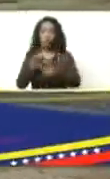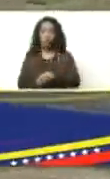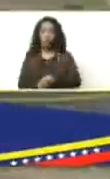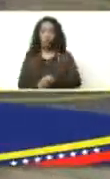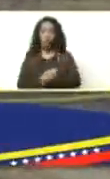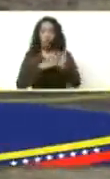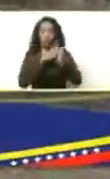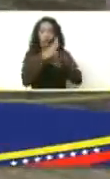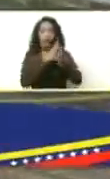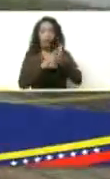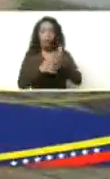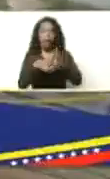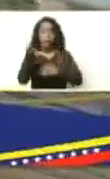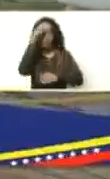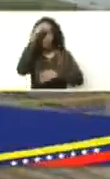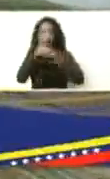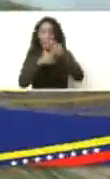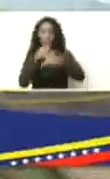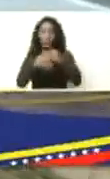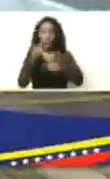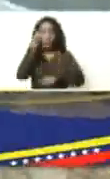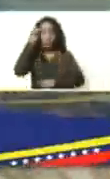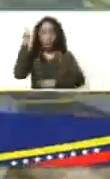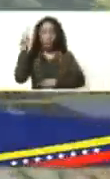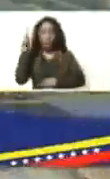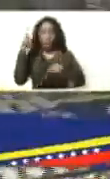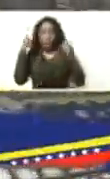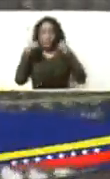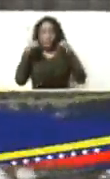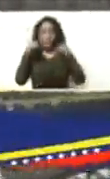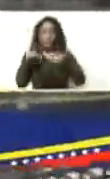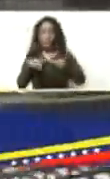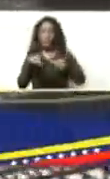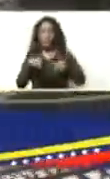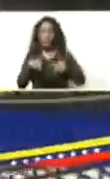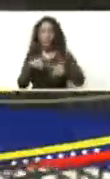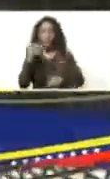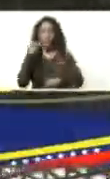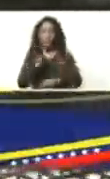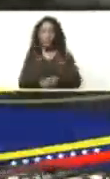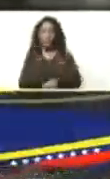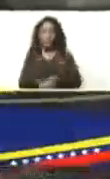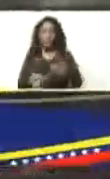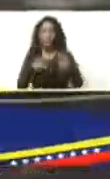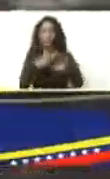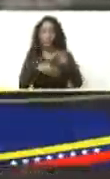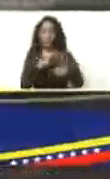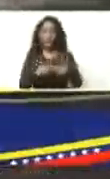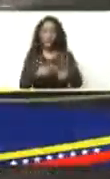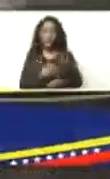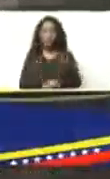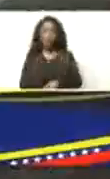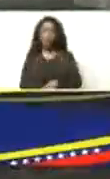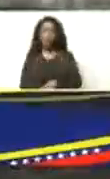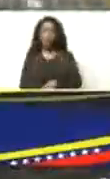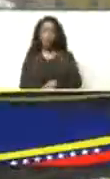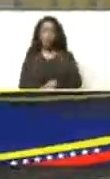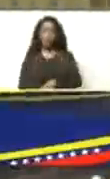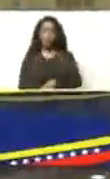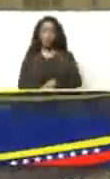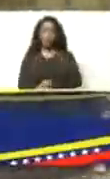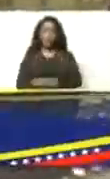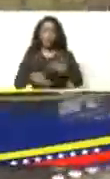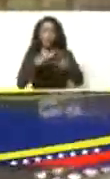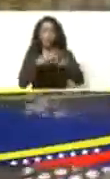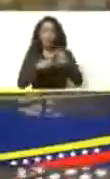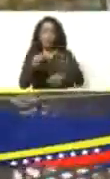un esquema de aprender haciendo desde la teoría y la práctica en este espacio que usted también conoce, la producción orgánica, la producción muy importante